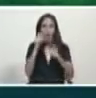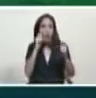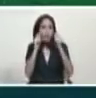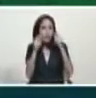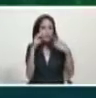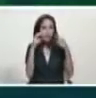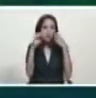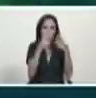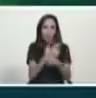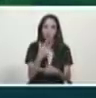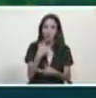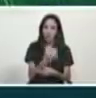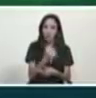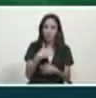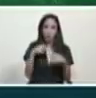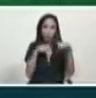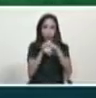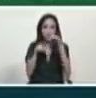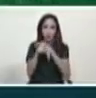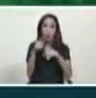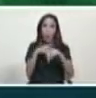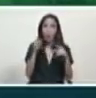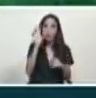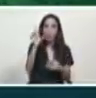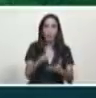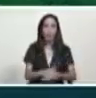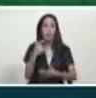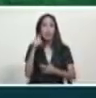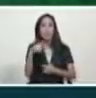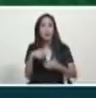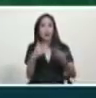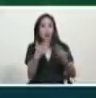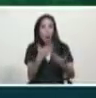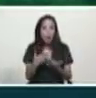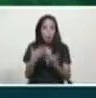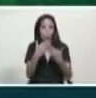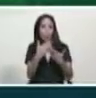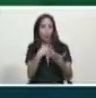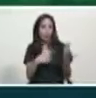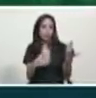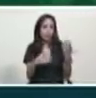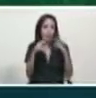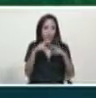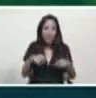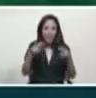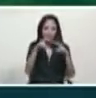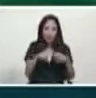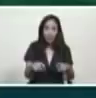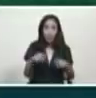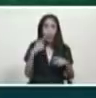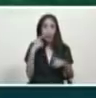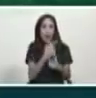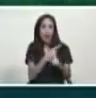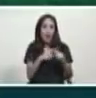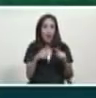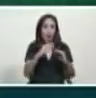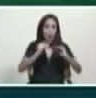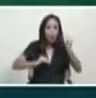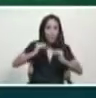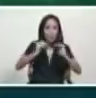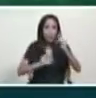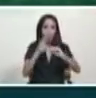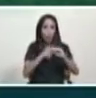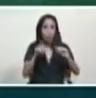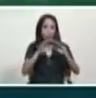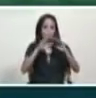con estudios realizados de instituciones a nivel mundial. No hay otro país en el